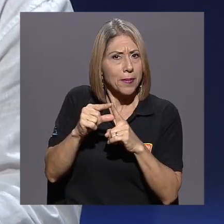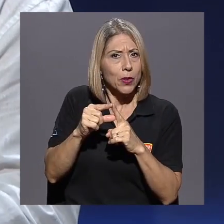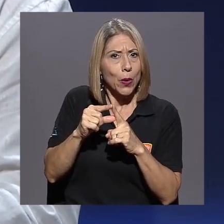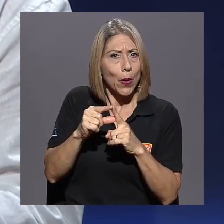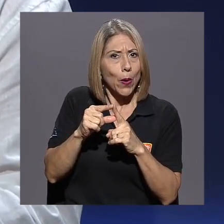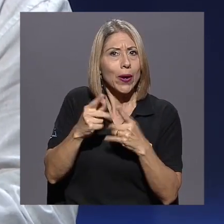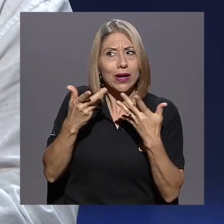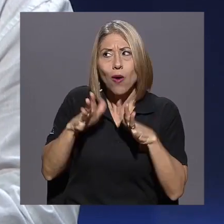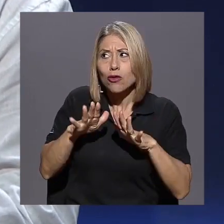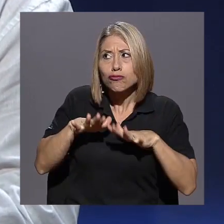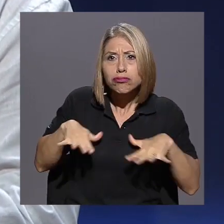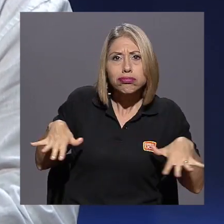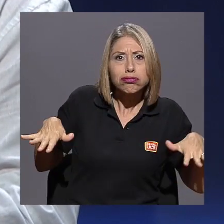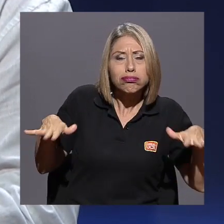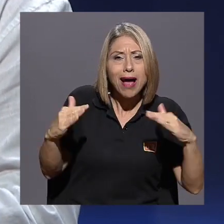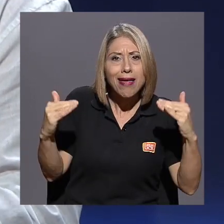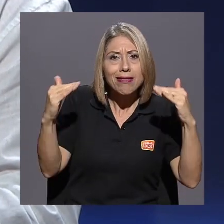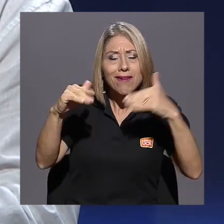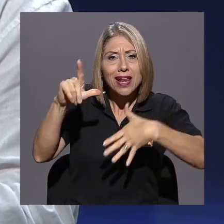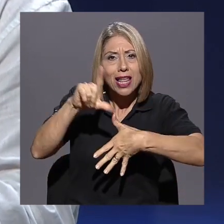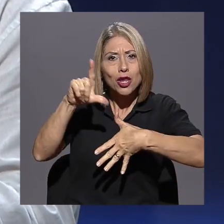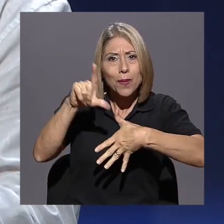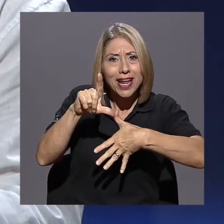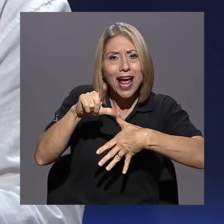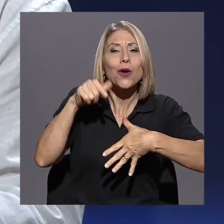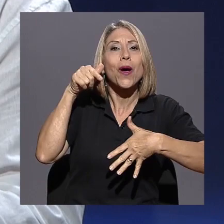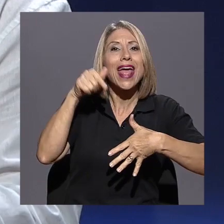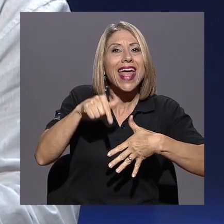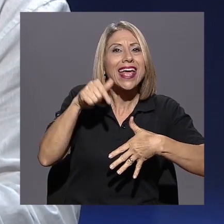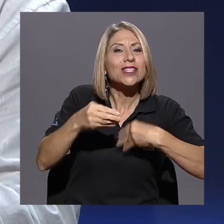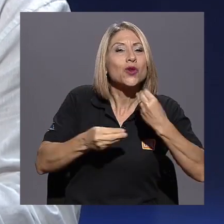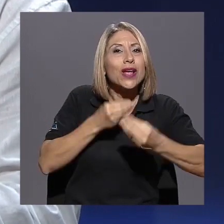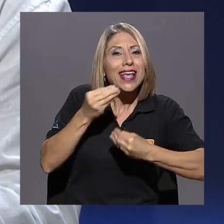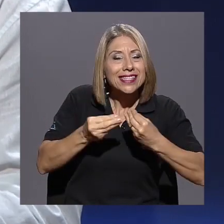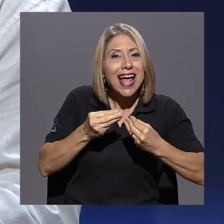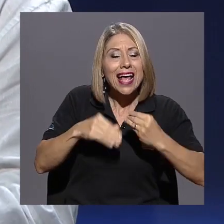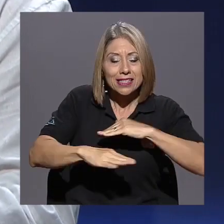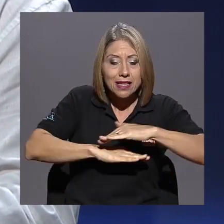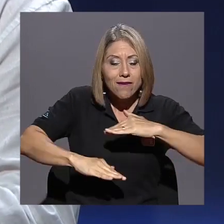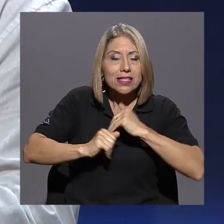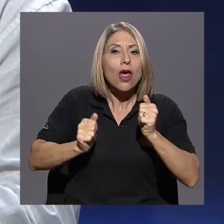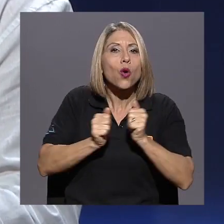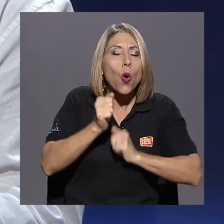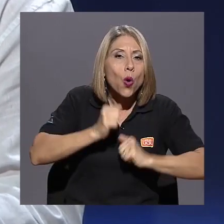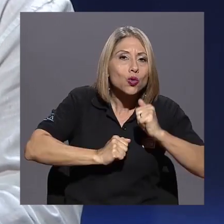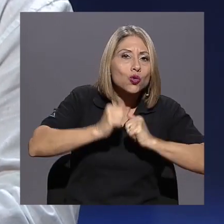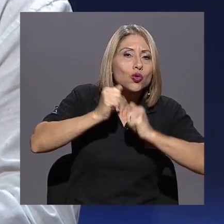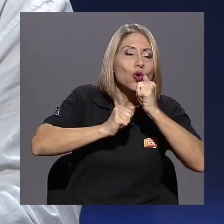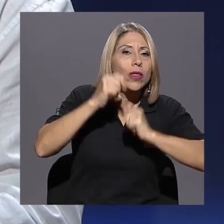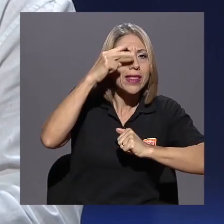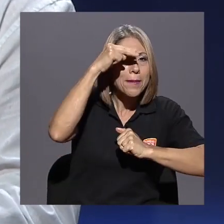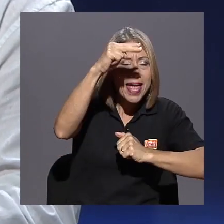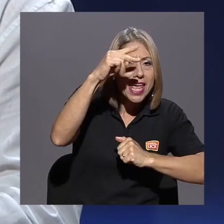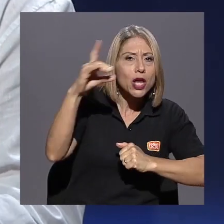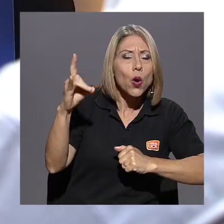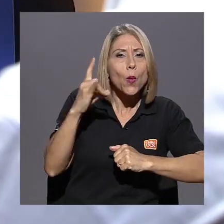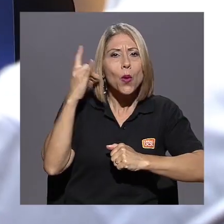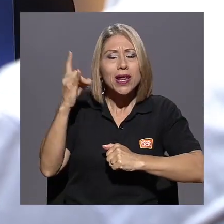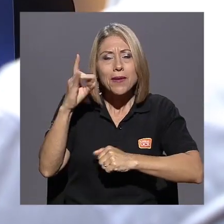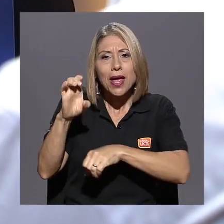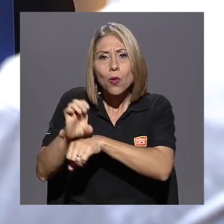las construcciones latinoamericanas porque ese concepto está en la condición de méxico en la de bolivia en la de ecuador